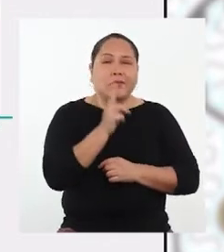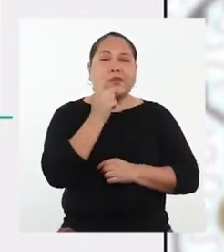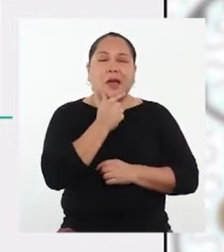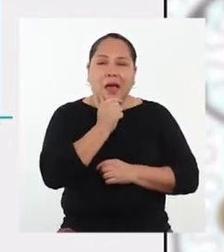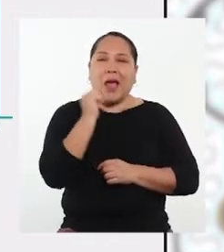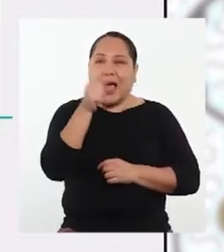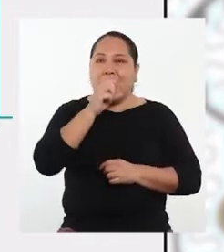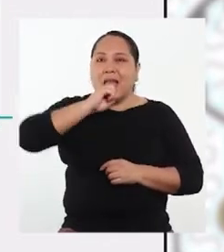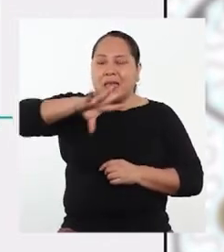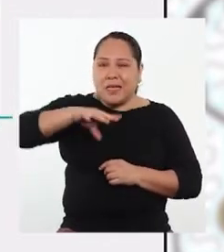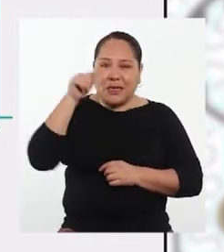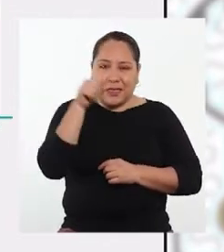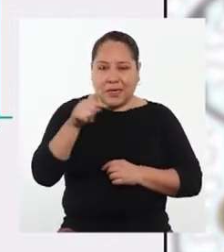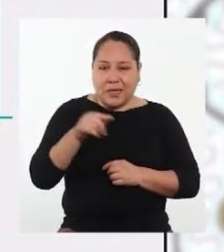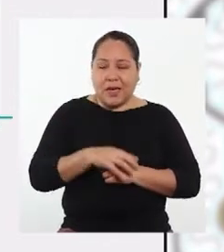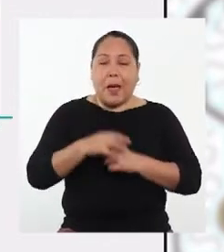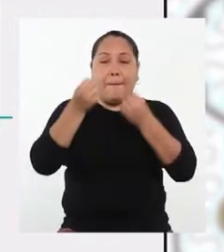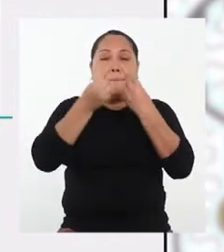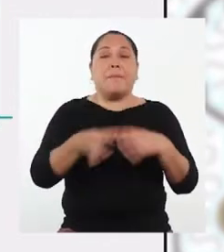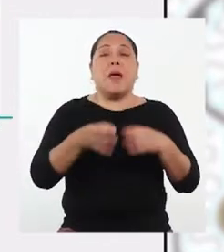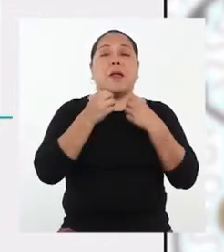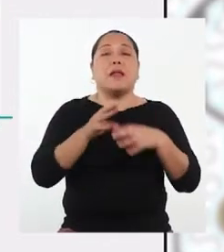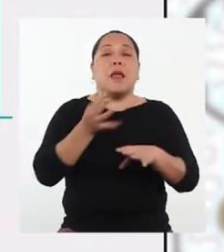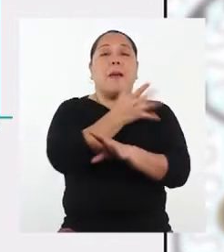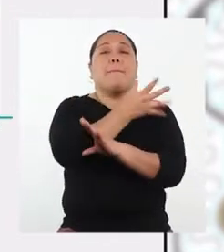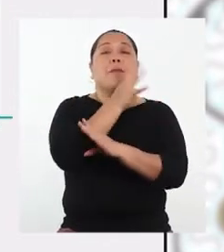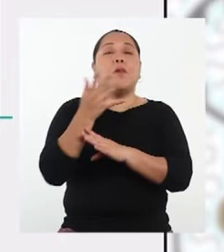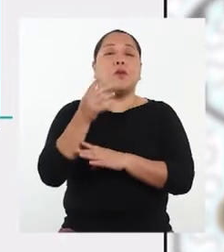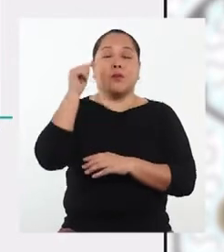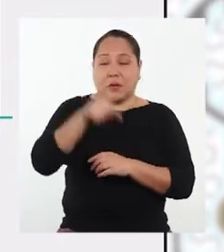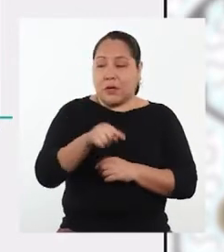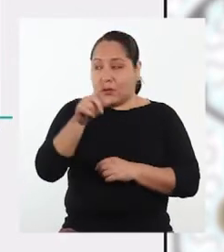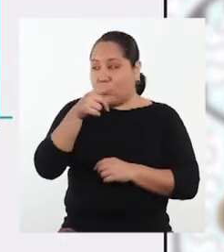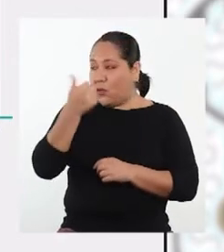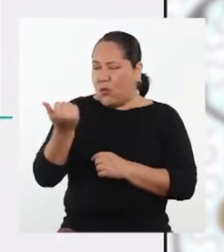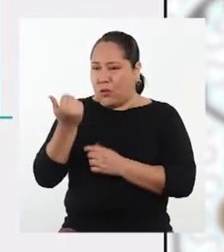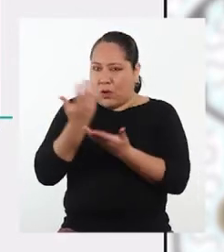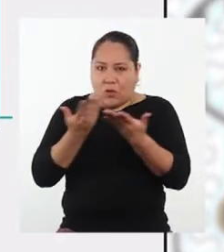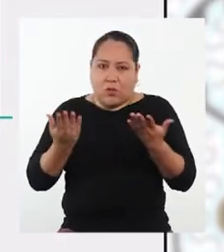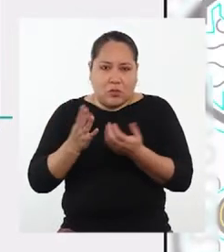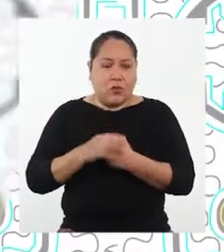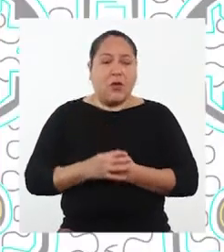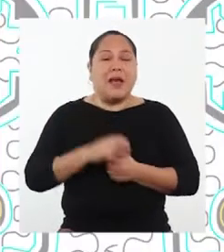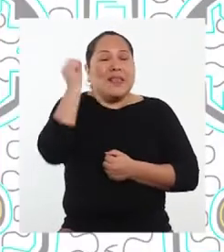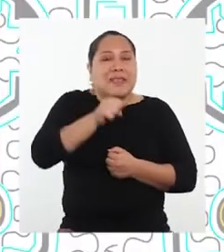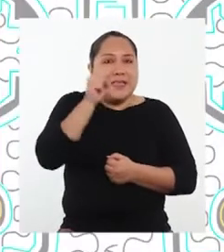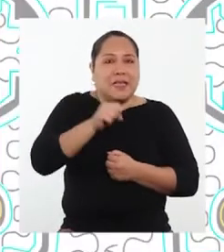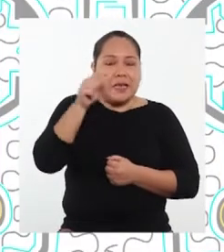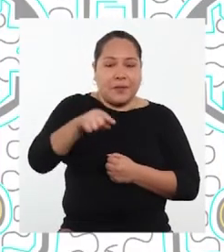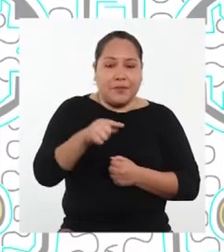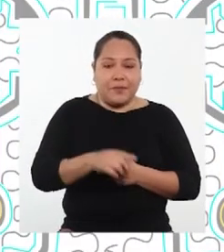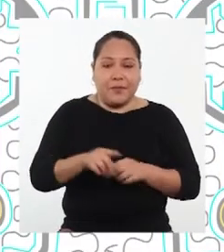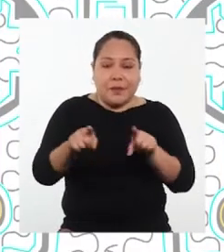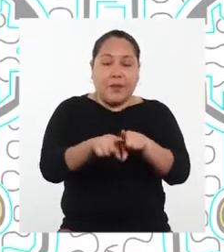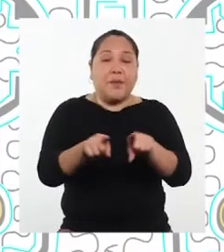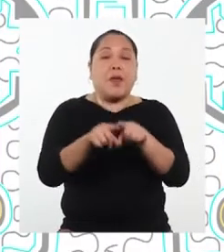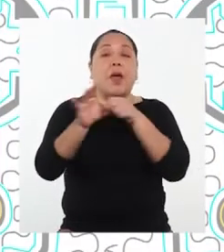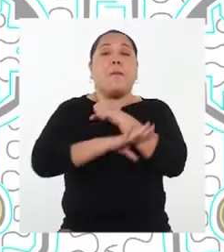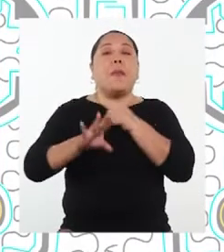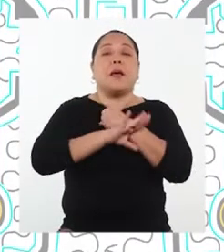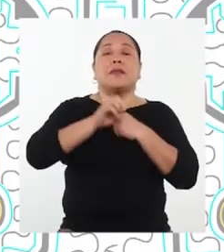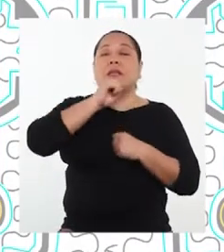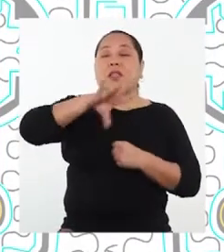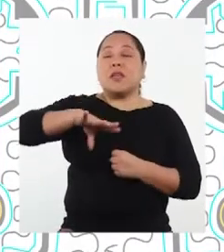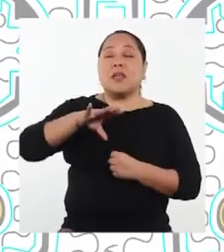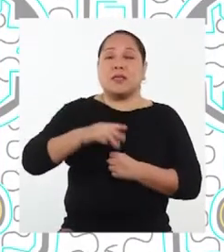que veo, ahí dice que se trata de la pérdida de bosques por año. Sí, y está medido en base a